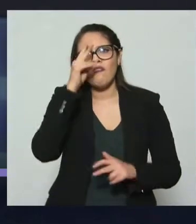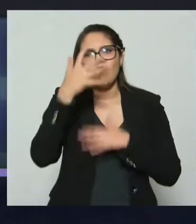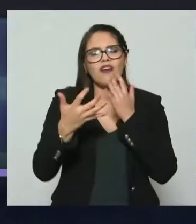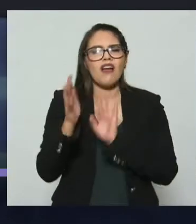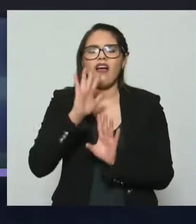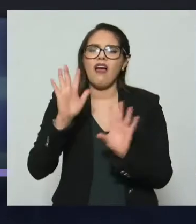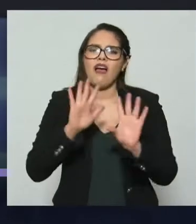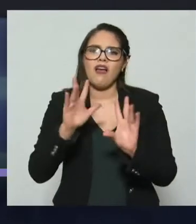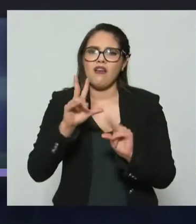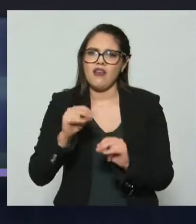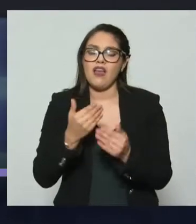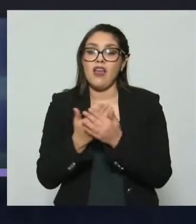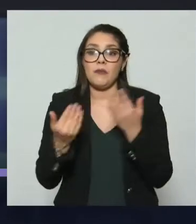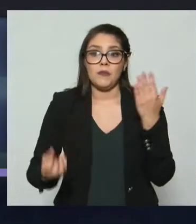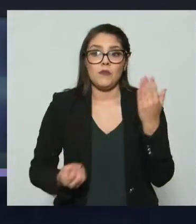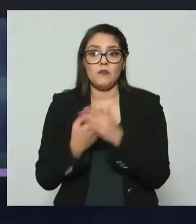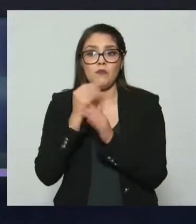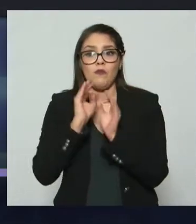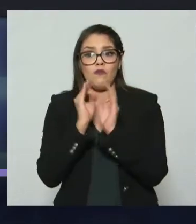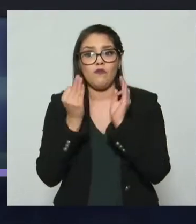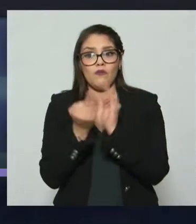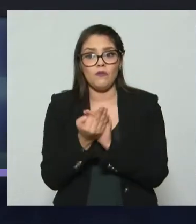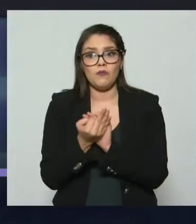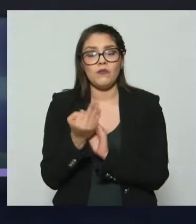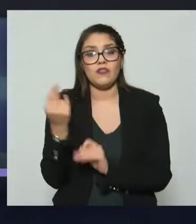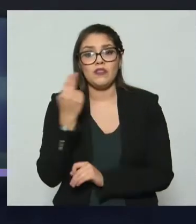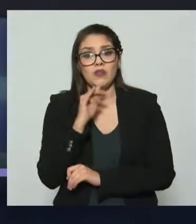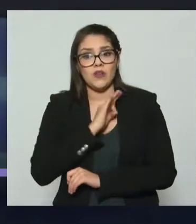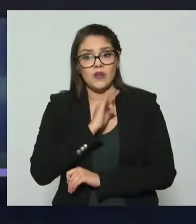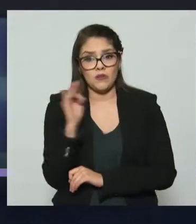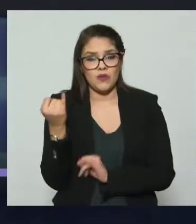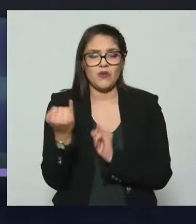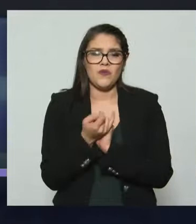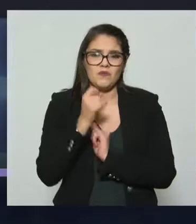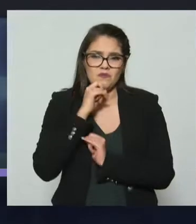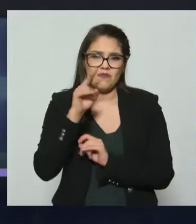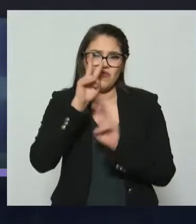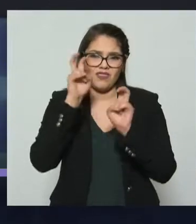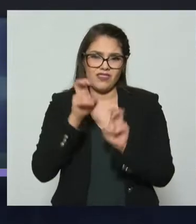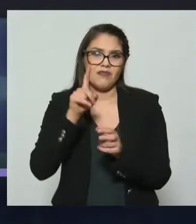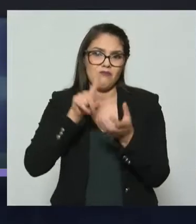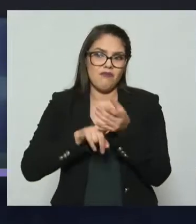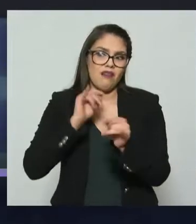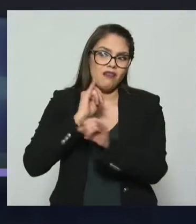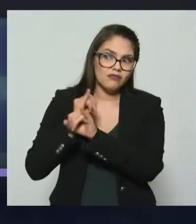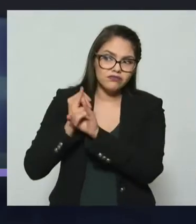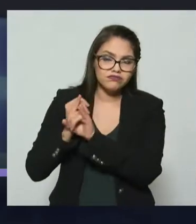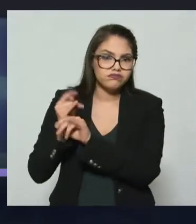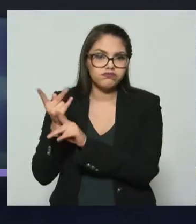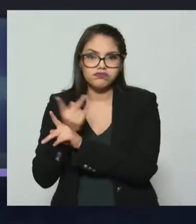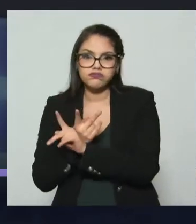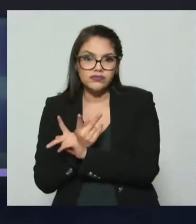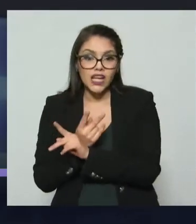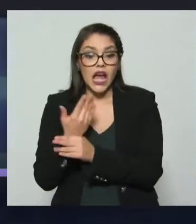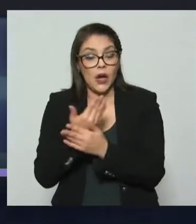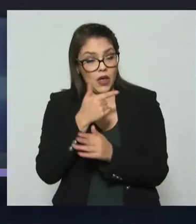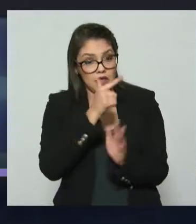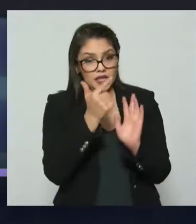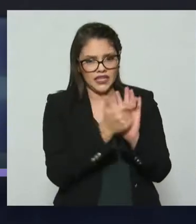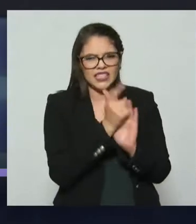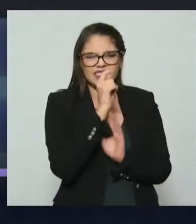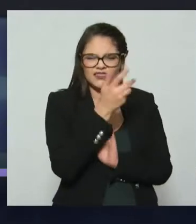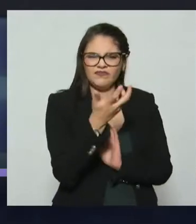además también con las nuevas modalidades de violencia que se puedan estar dando, que son en materia digital. Esta ley Olimpia lo que hace es